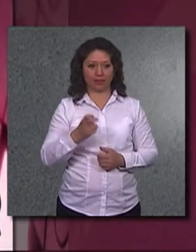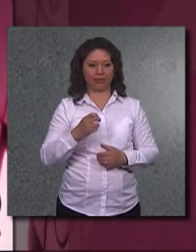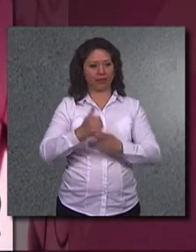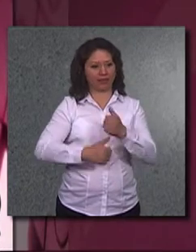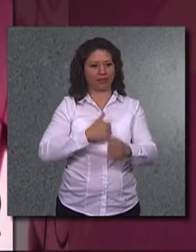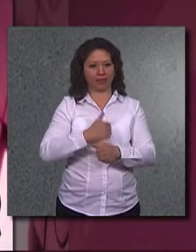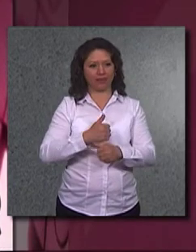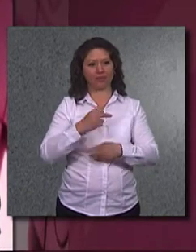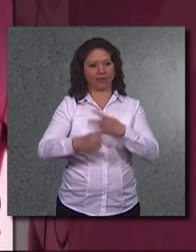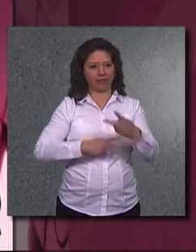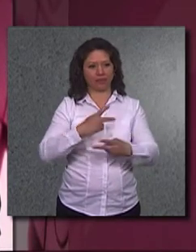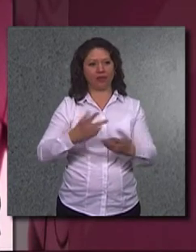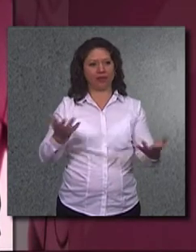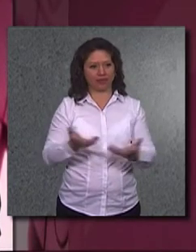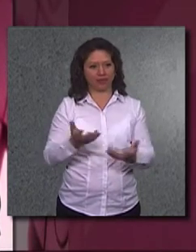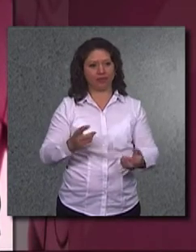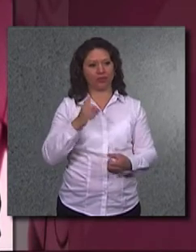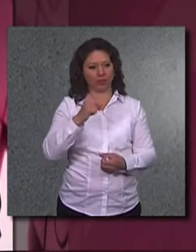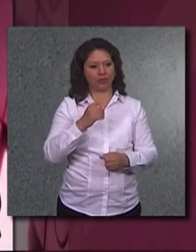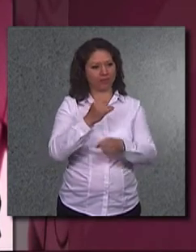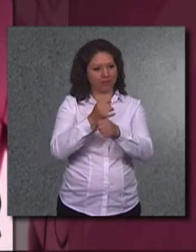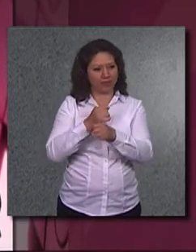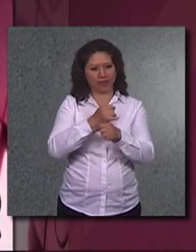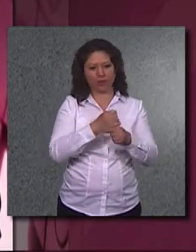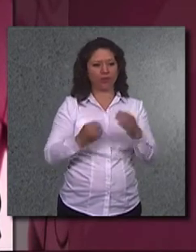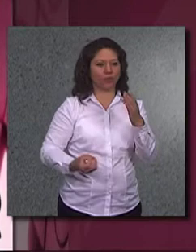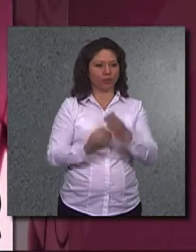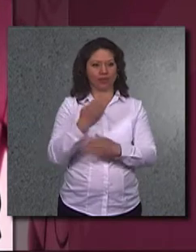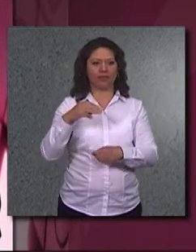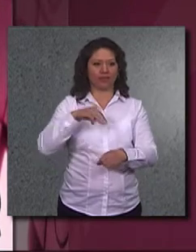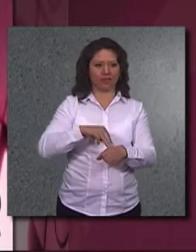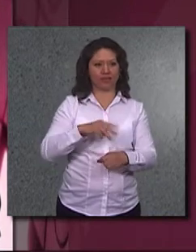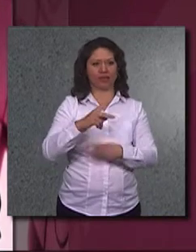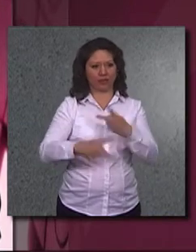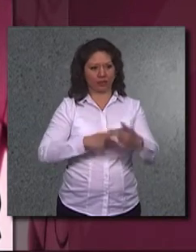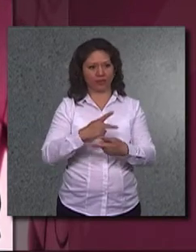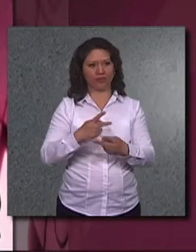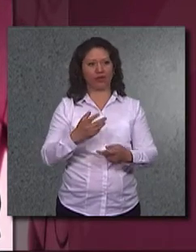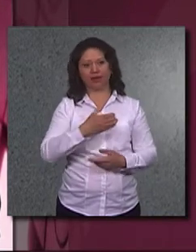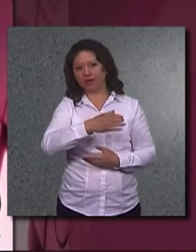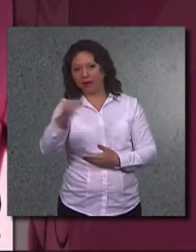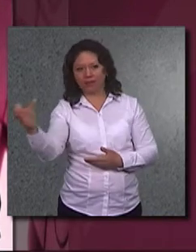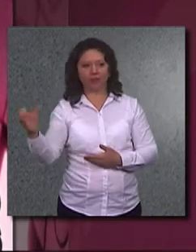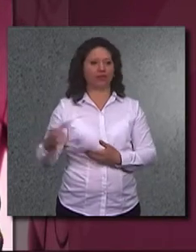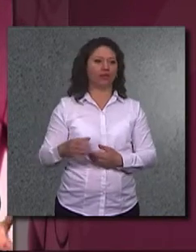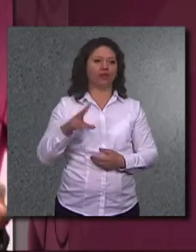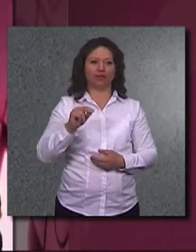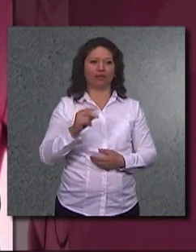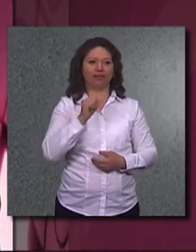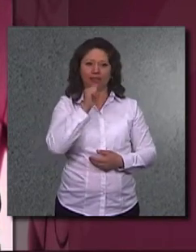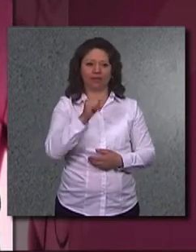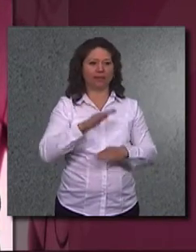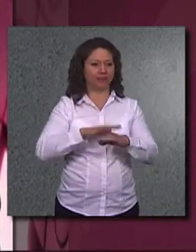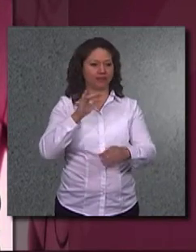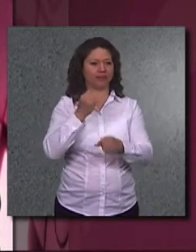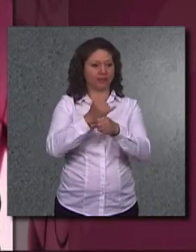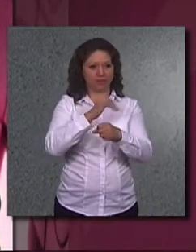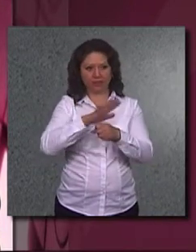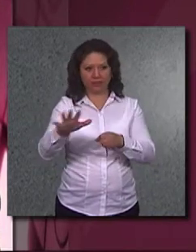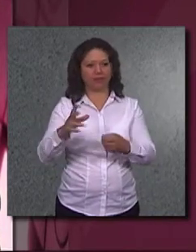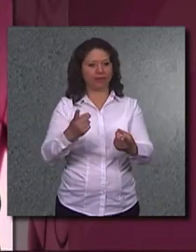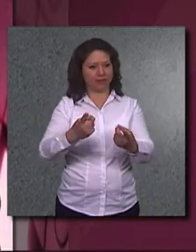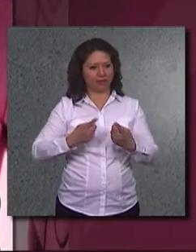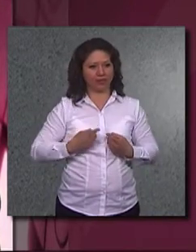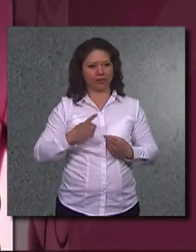este año vamos a realizar una investigación nuevamente donde acudiremos a campo y ya no nada más de la rendición de cuentas